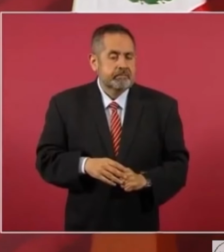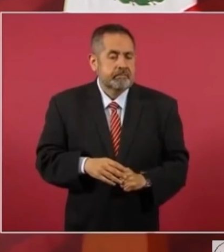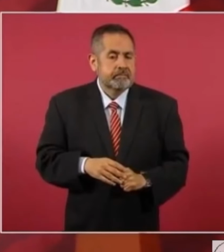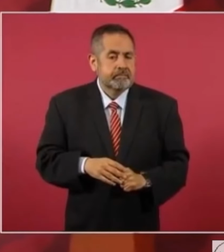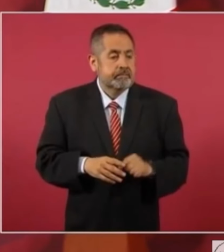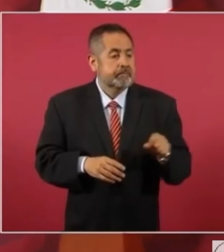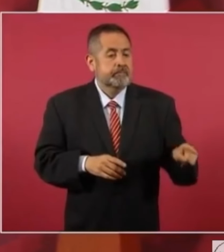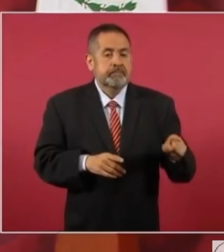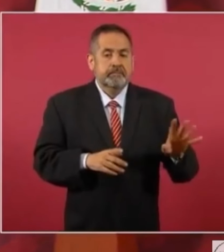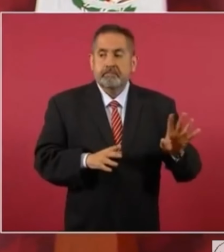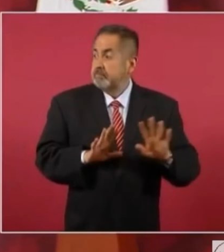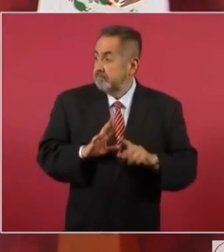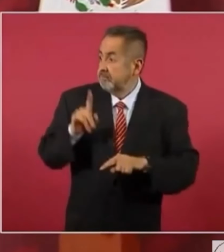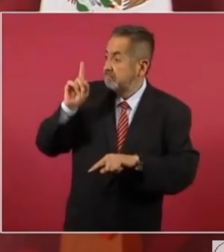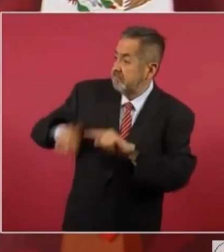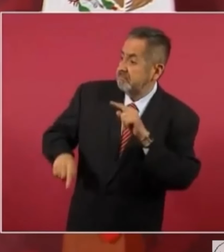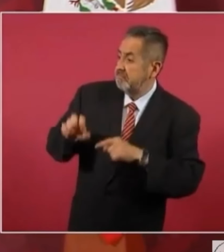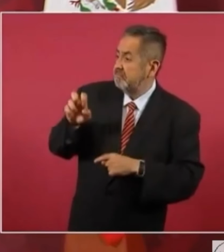de que ya pasó